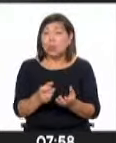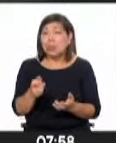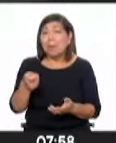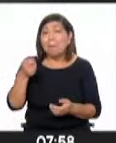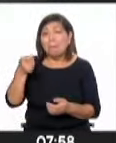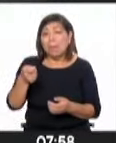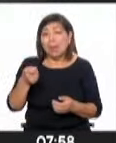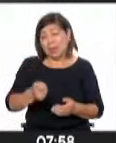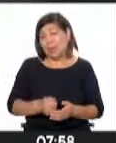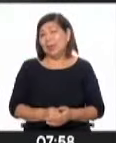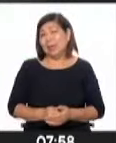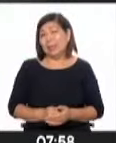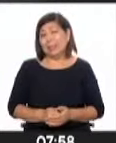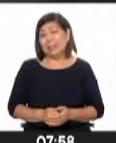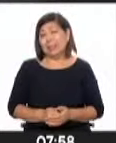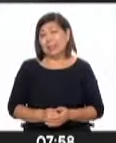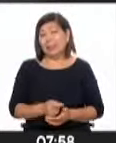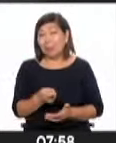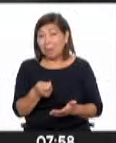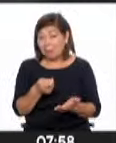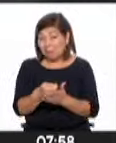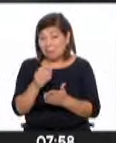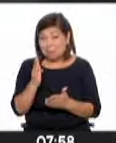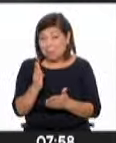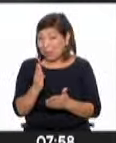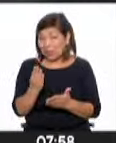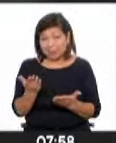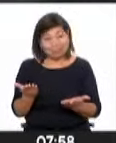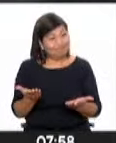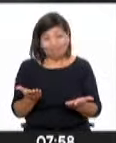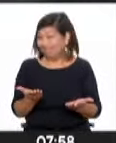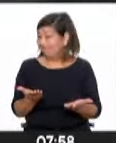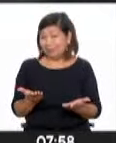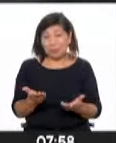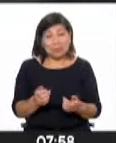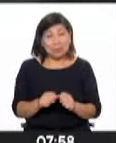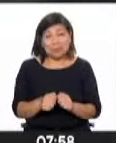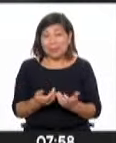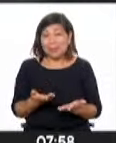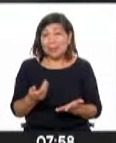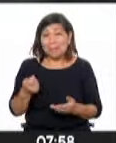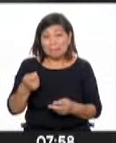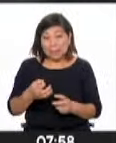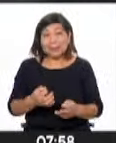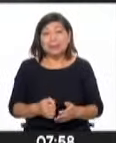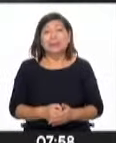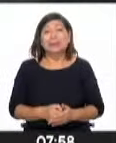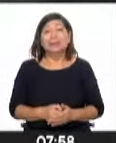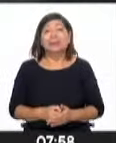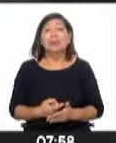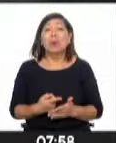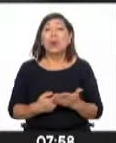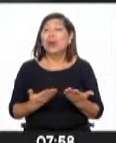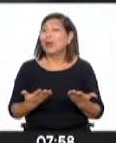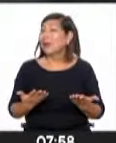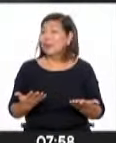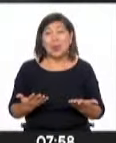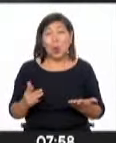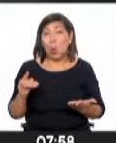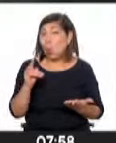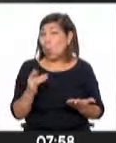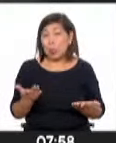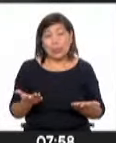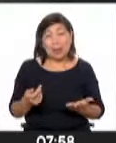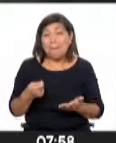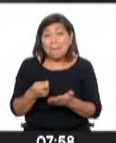de pagar en el sistema. Y como dejó de pagarle al banco, a la caja, malogró su historial crediticio. Y por lo tanto ya no es hoy día